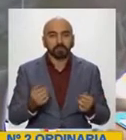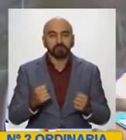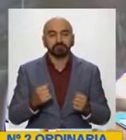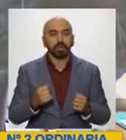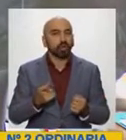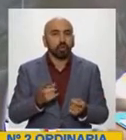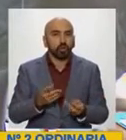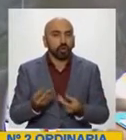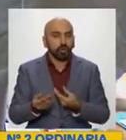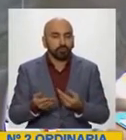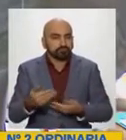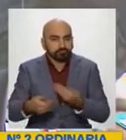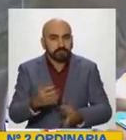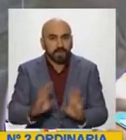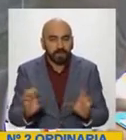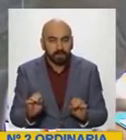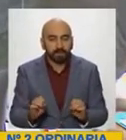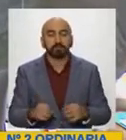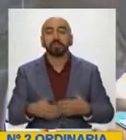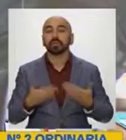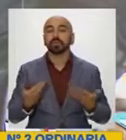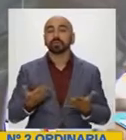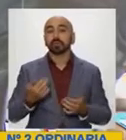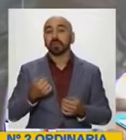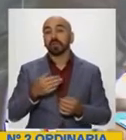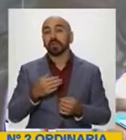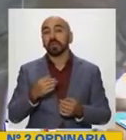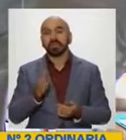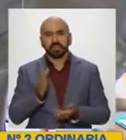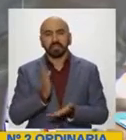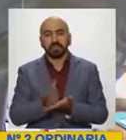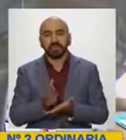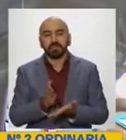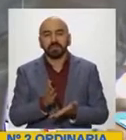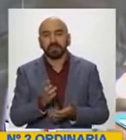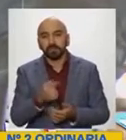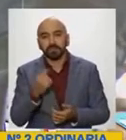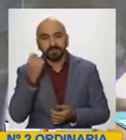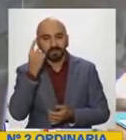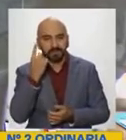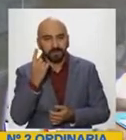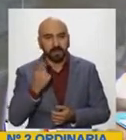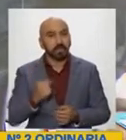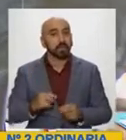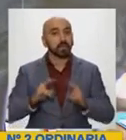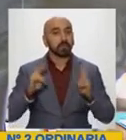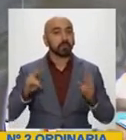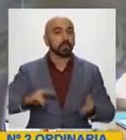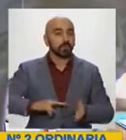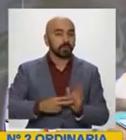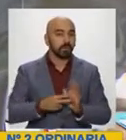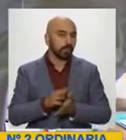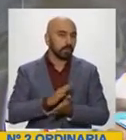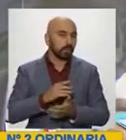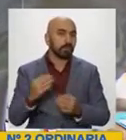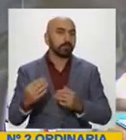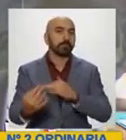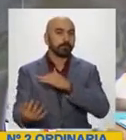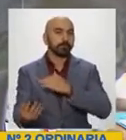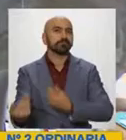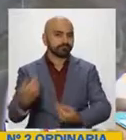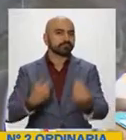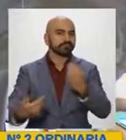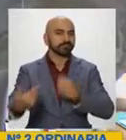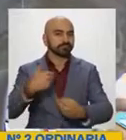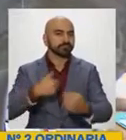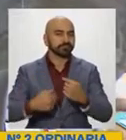Yo creo que entender que este tema no es solo migrantes, no es solo qué pasa con los venezolanos que vienen a buscar una esperanza y una